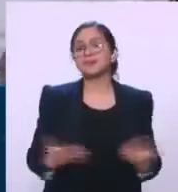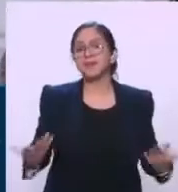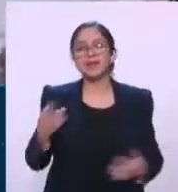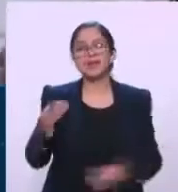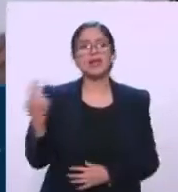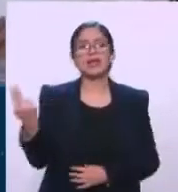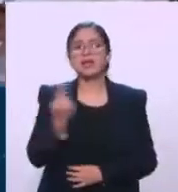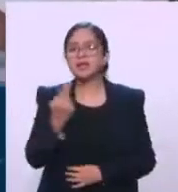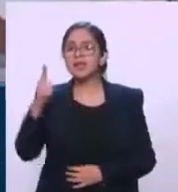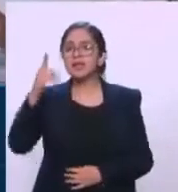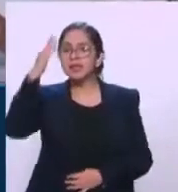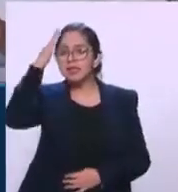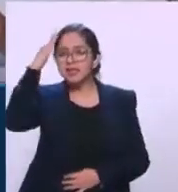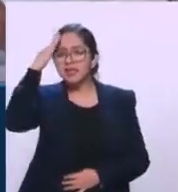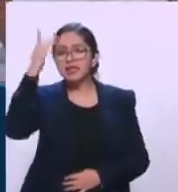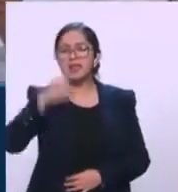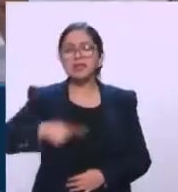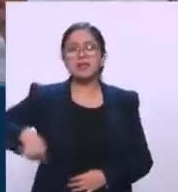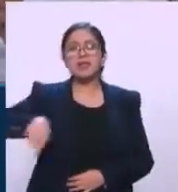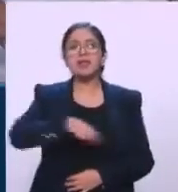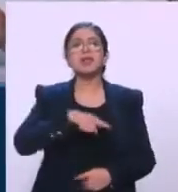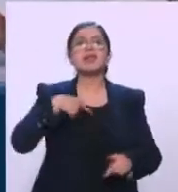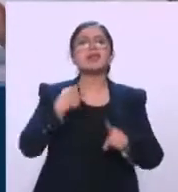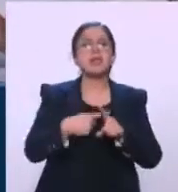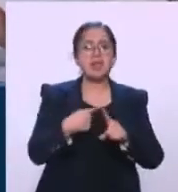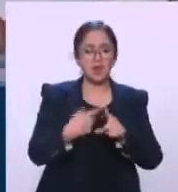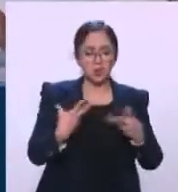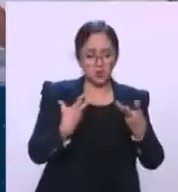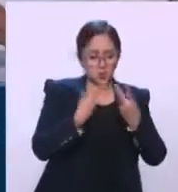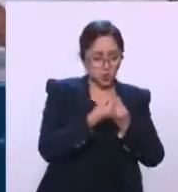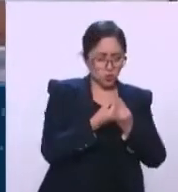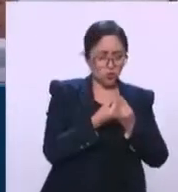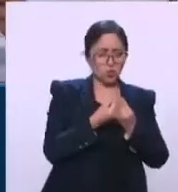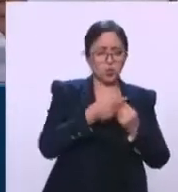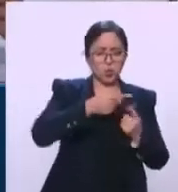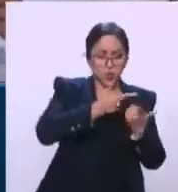que ser en conjunto y la gente sobre todo, ¿no?